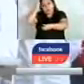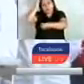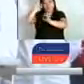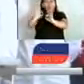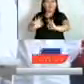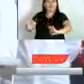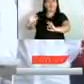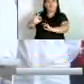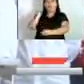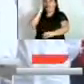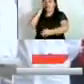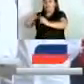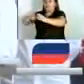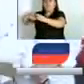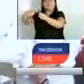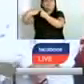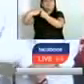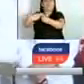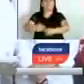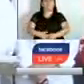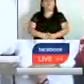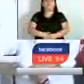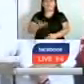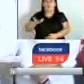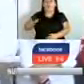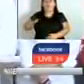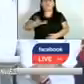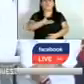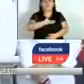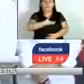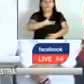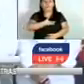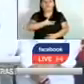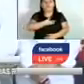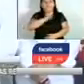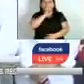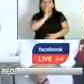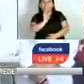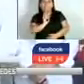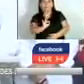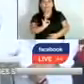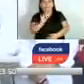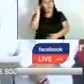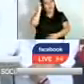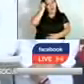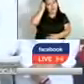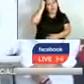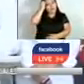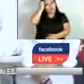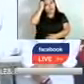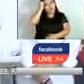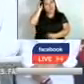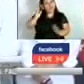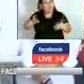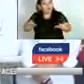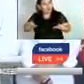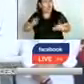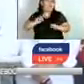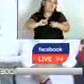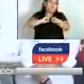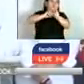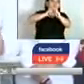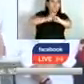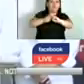la imagen del instituto político. Humildemente tenemos que reaccionar hacia eso y vamos a actuar en consecuencia, ¿verdad? En un